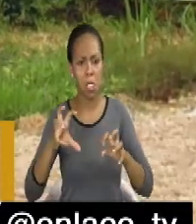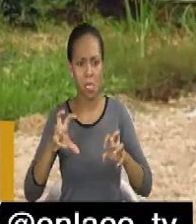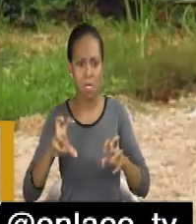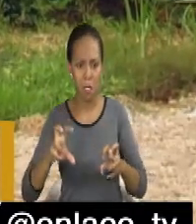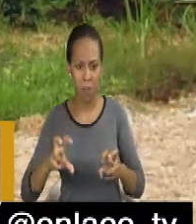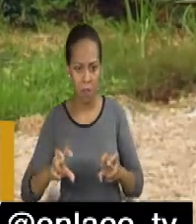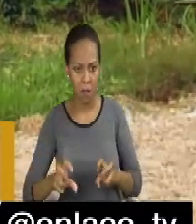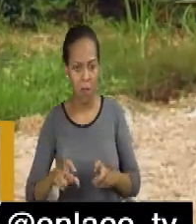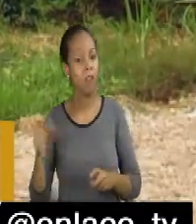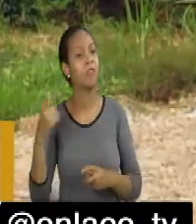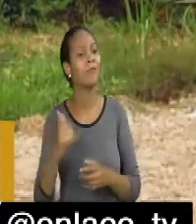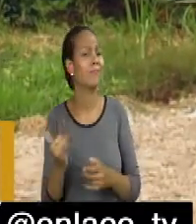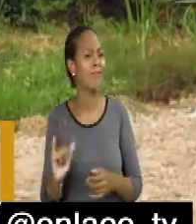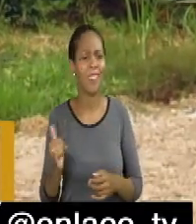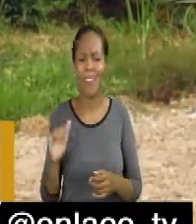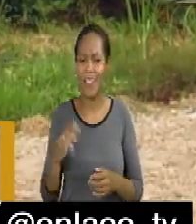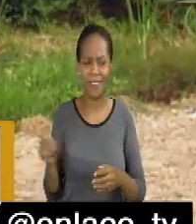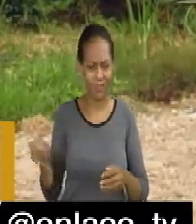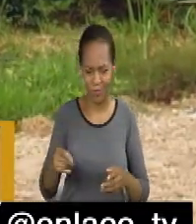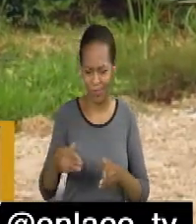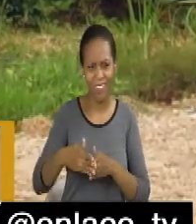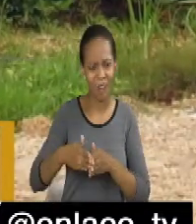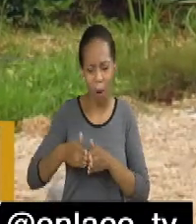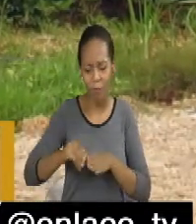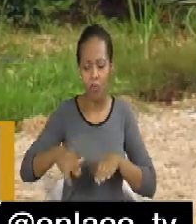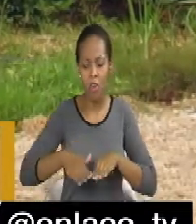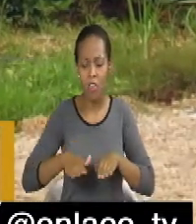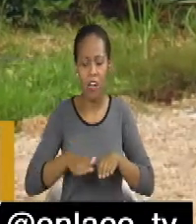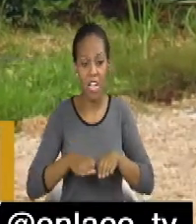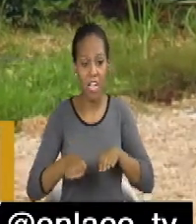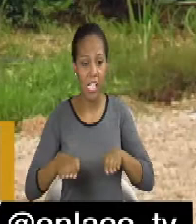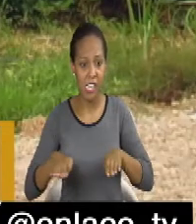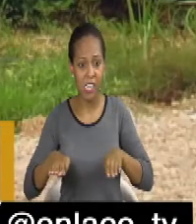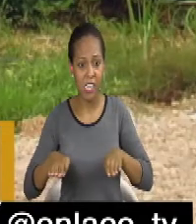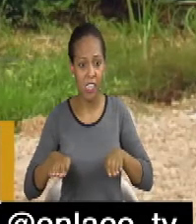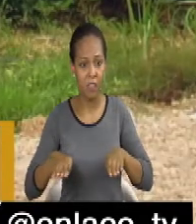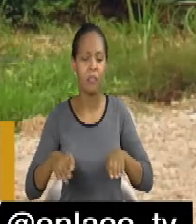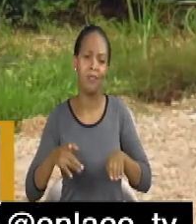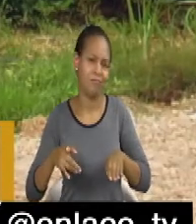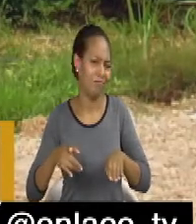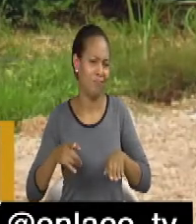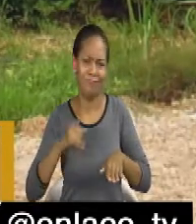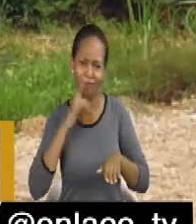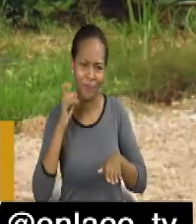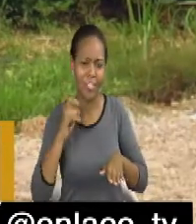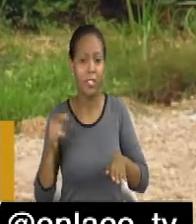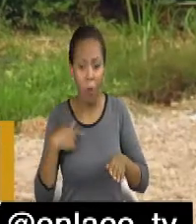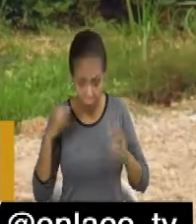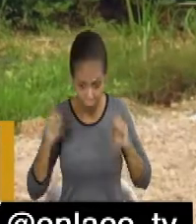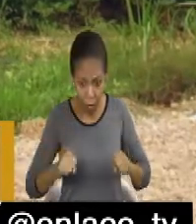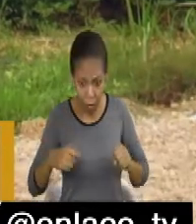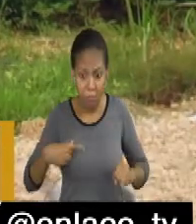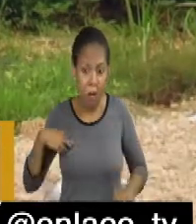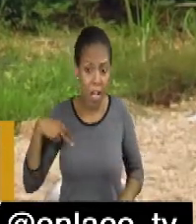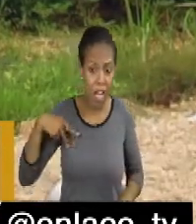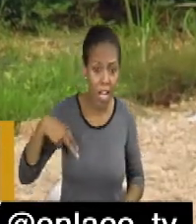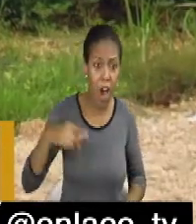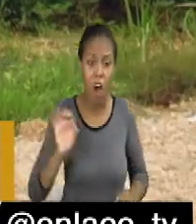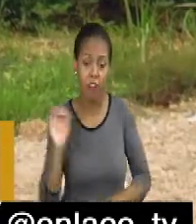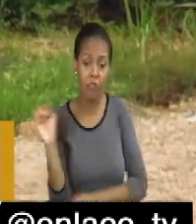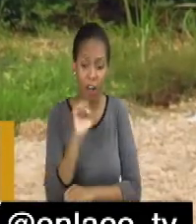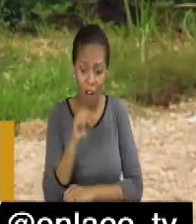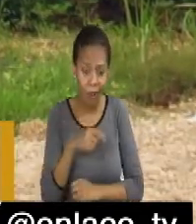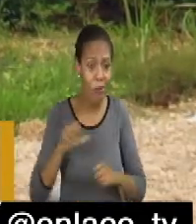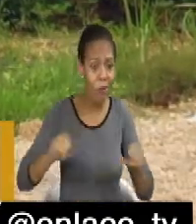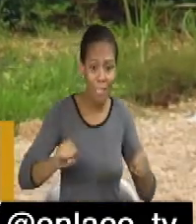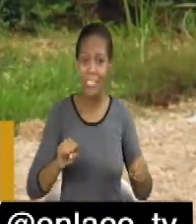de esta vía ya está erosionando y cuando llueve, para poder transitar por ella es imposible. El llamado, pues, es a las entidades correspondientes, pues, que se han